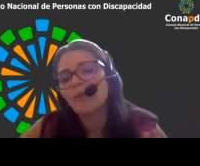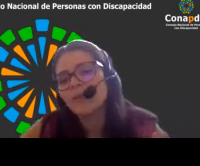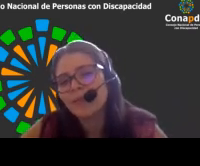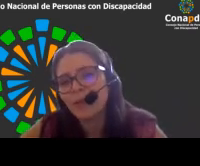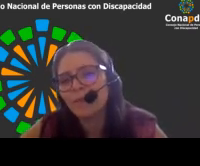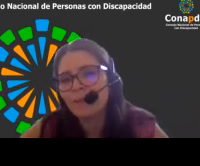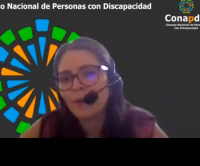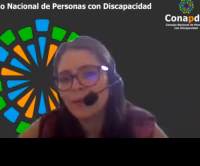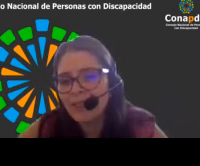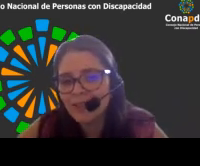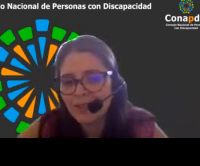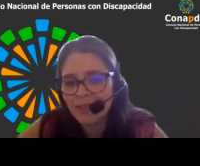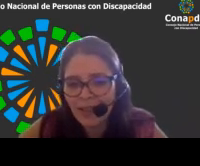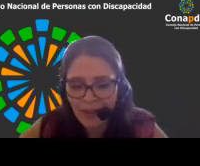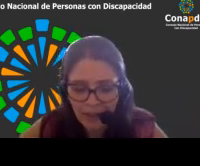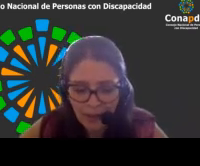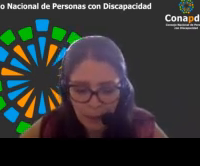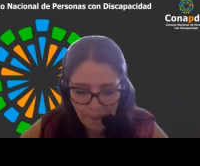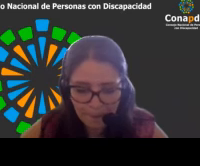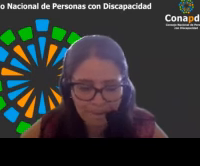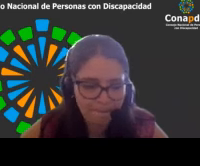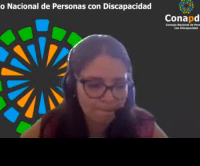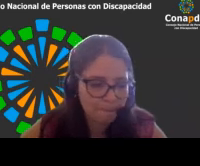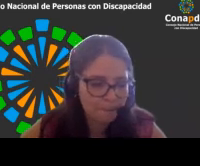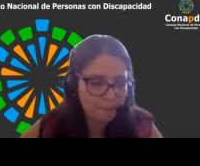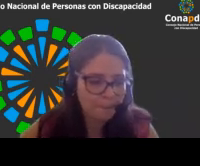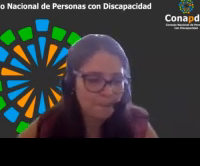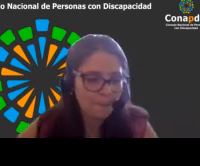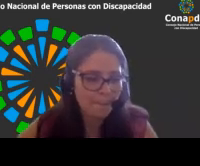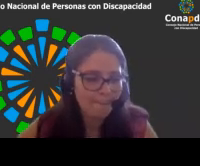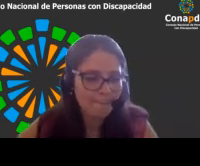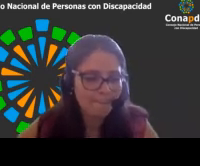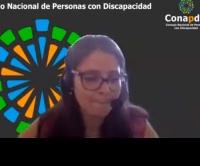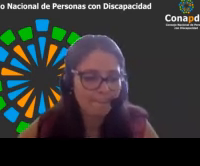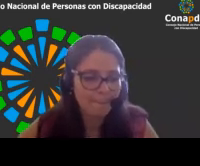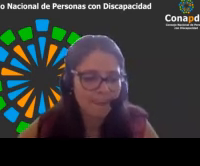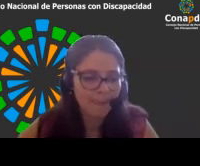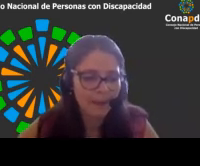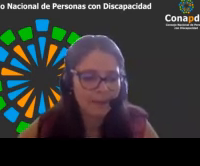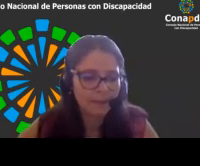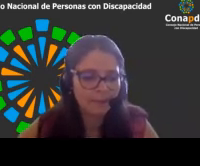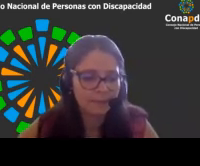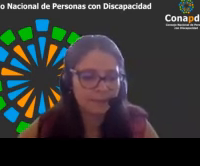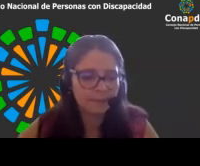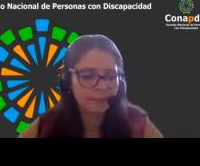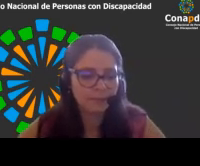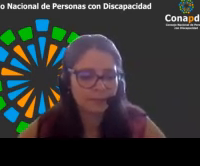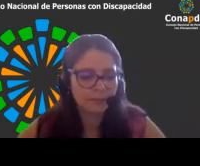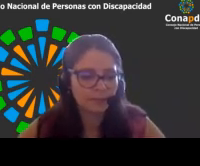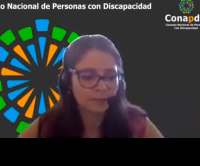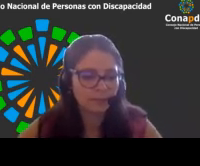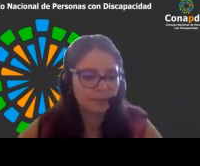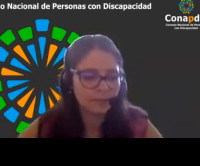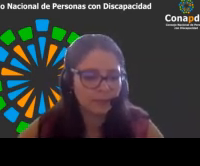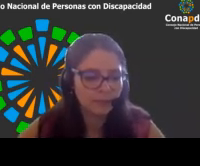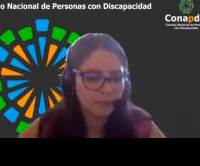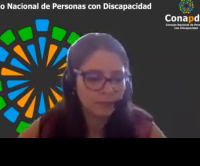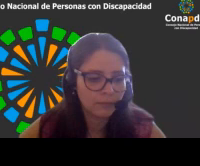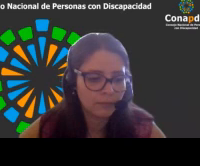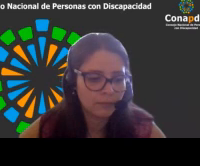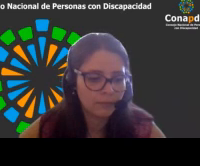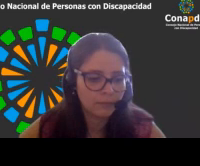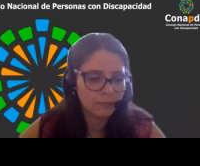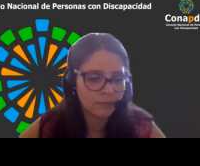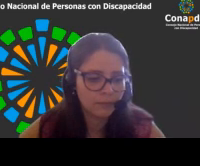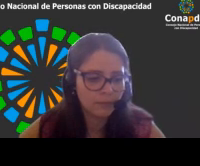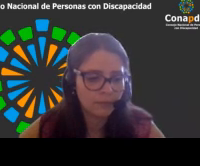entonces bueno preguntitas que habían quedado Y tenemos varias consultas nos dicen por acá por el tema de los jóvenes